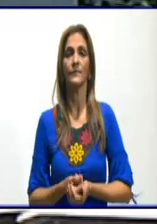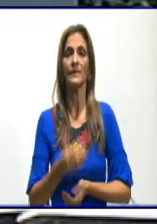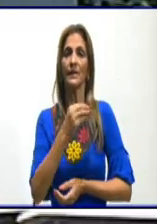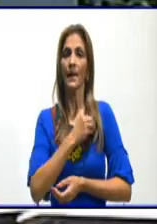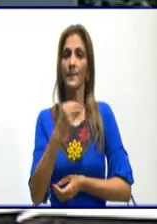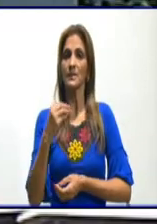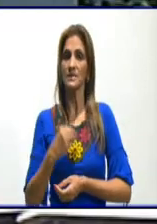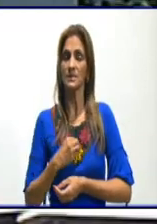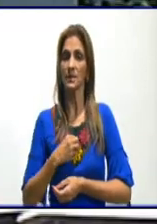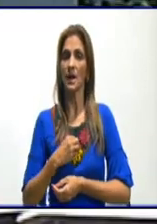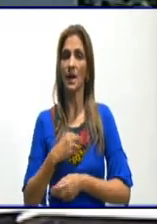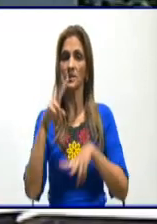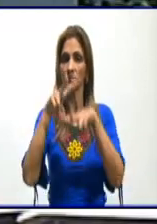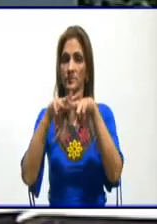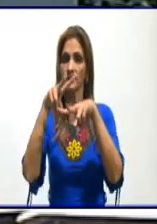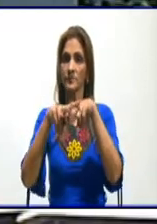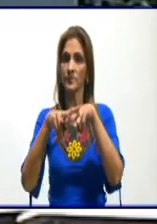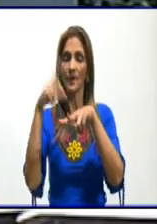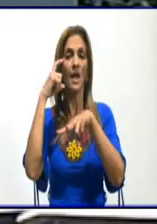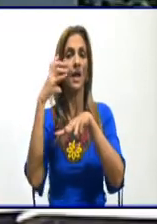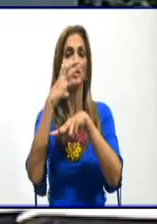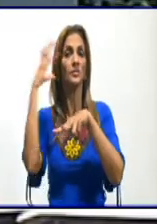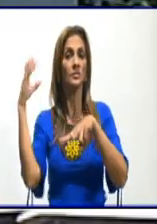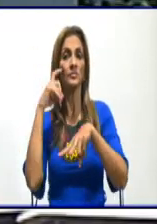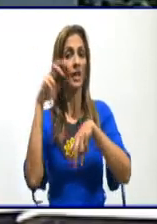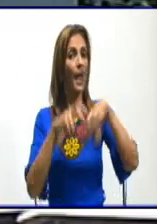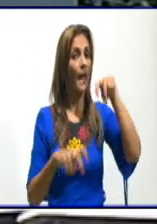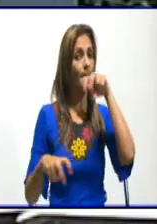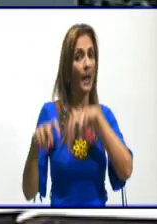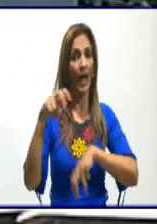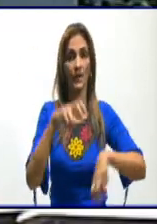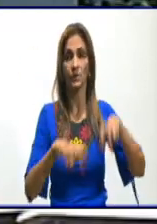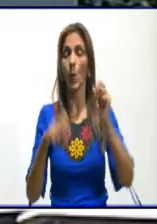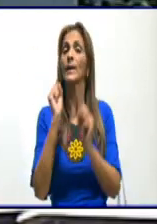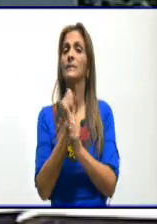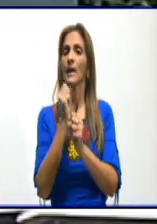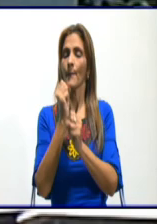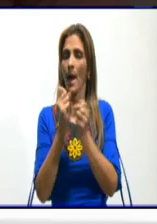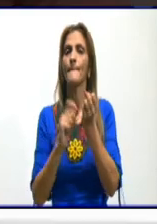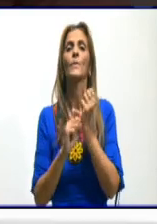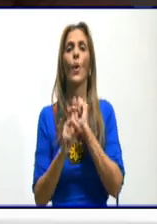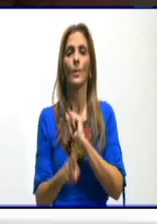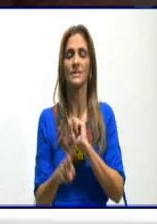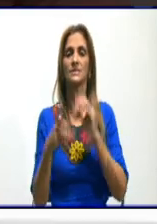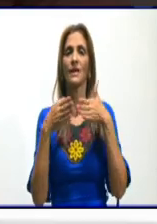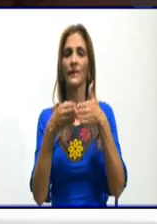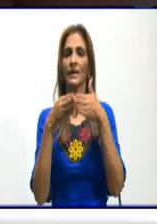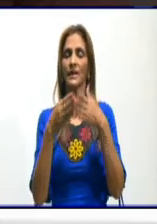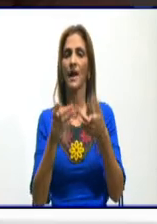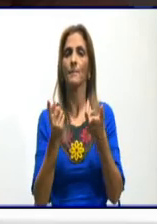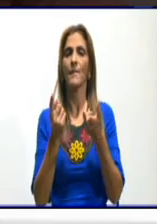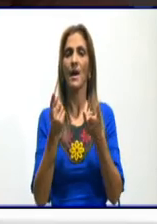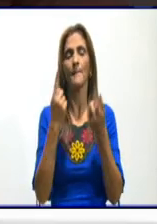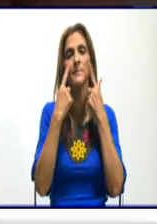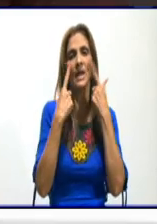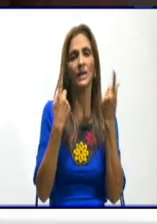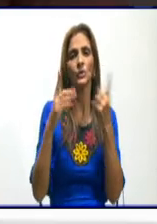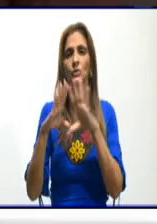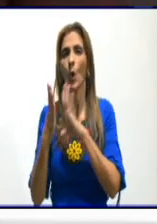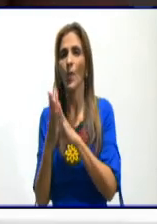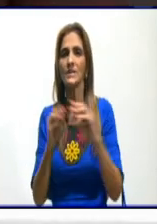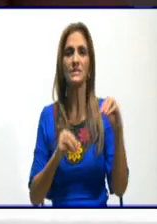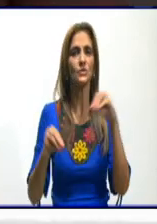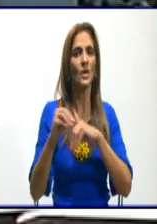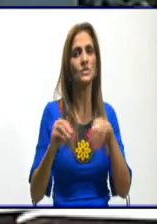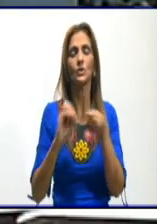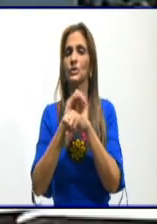Curí. Es uno de los expertos que acompaña a la provincia de Granma en el enfrentamiento a la COVID-19. Y que nadie